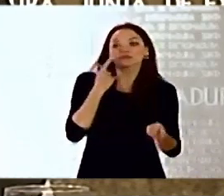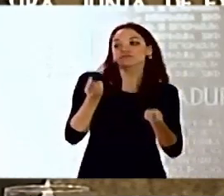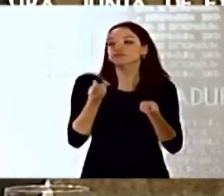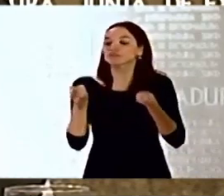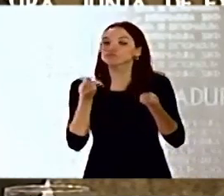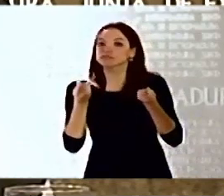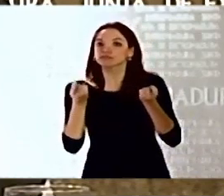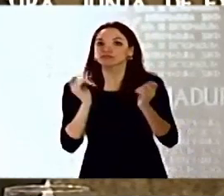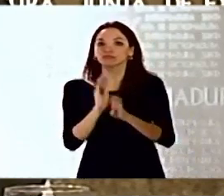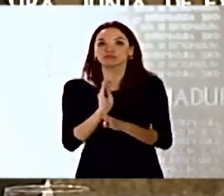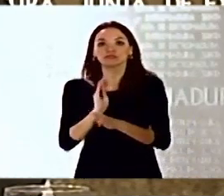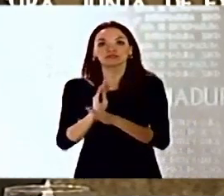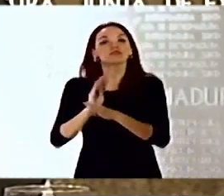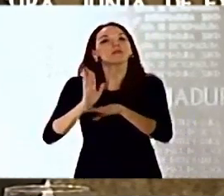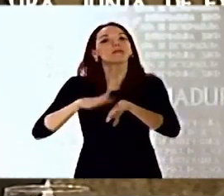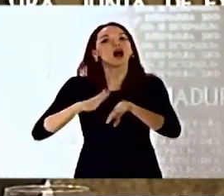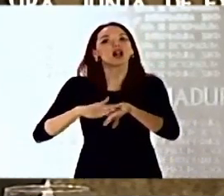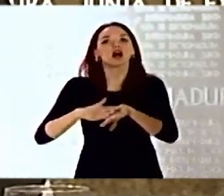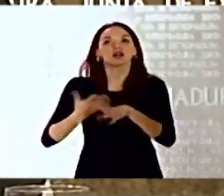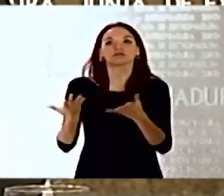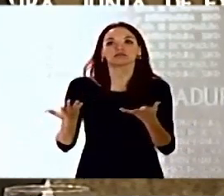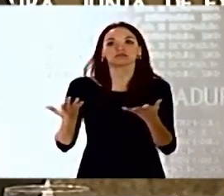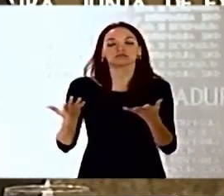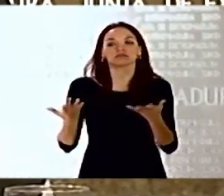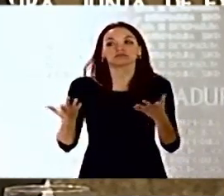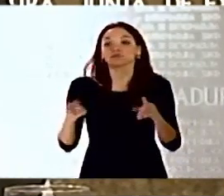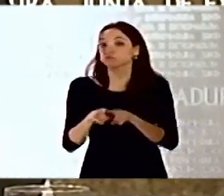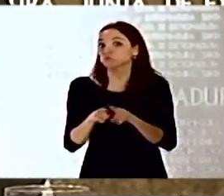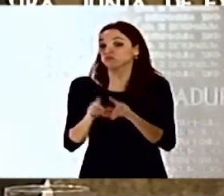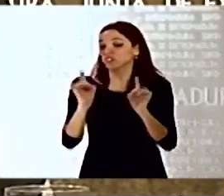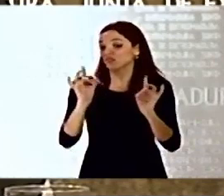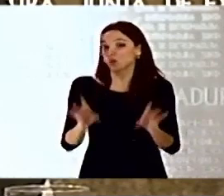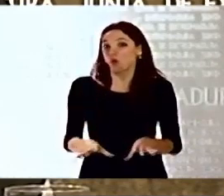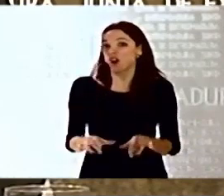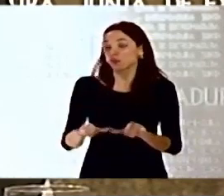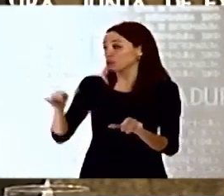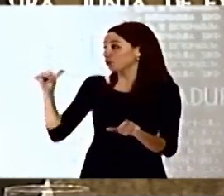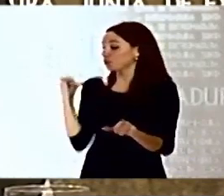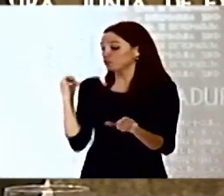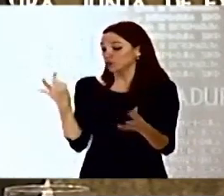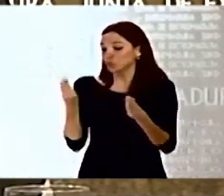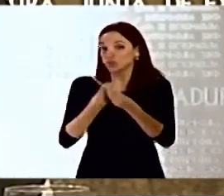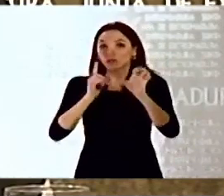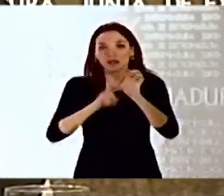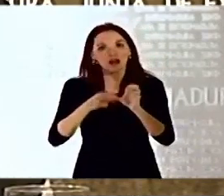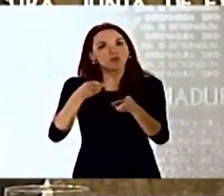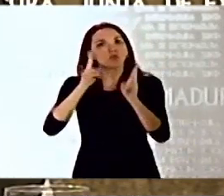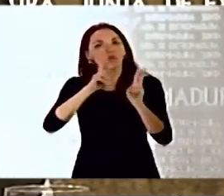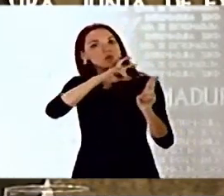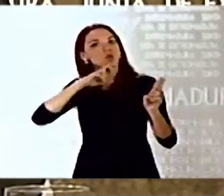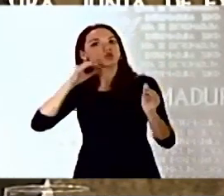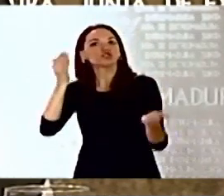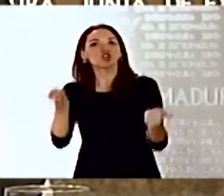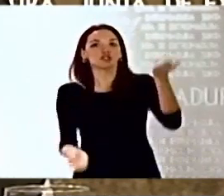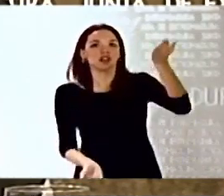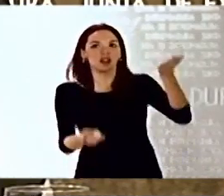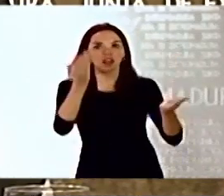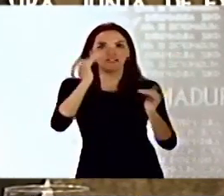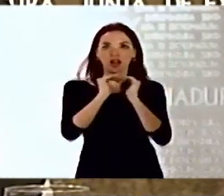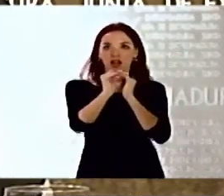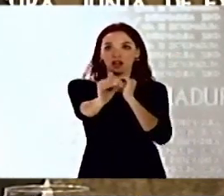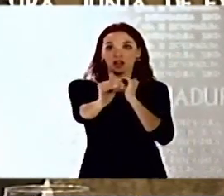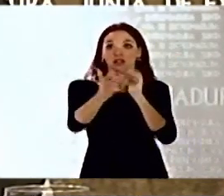esa conservación, de ese, como se viene haciendo en Extremadura, de una caza sostenible. Y eso solo se hace